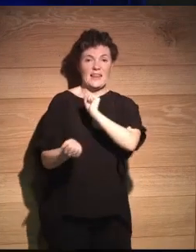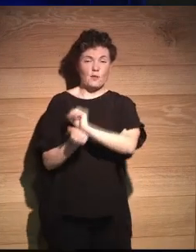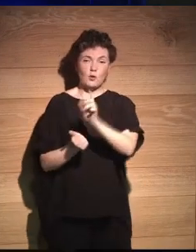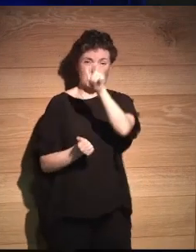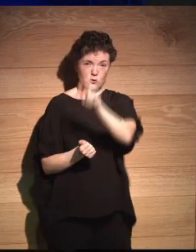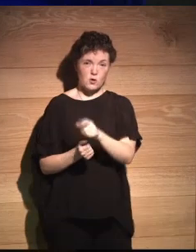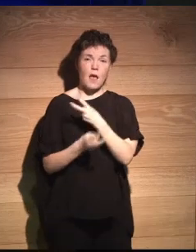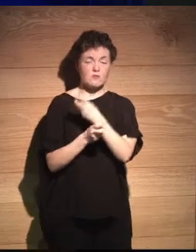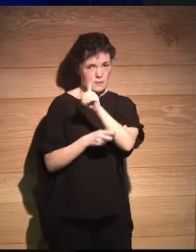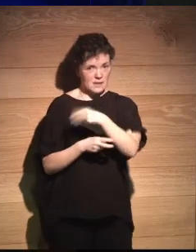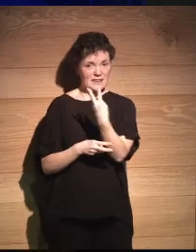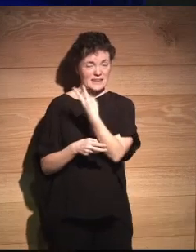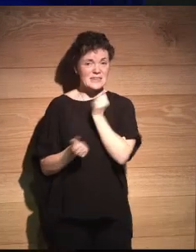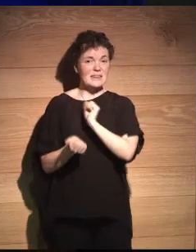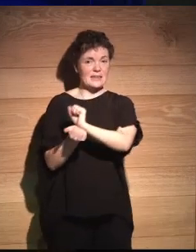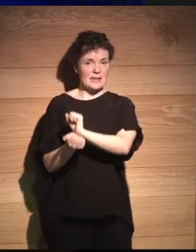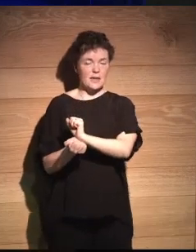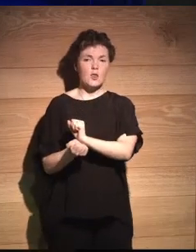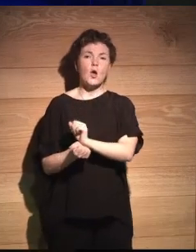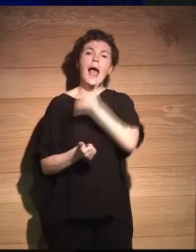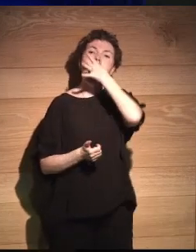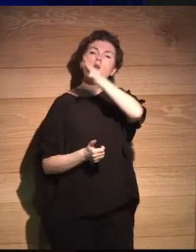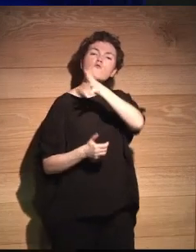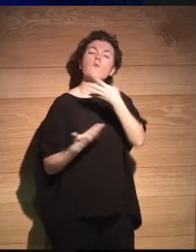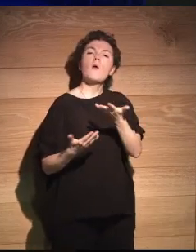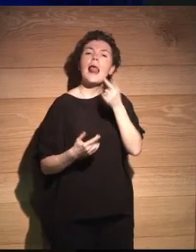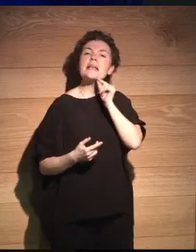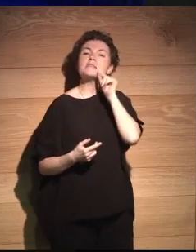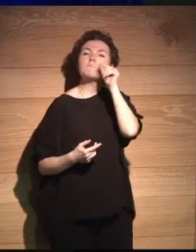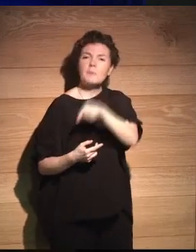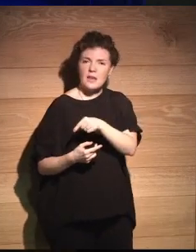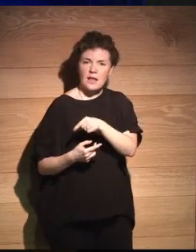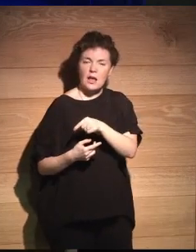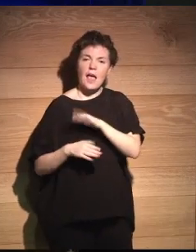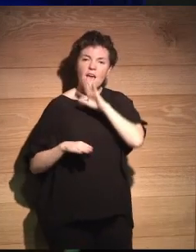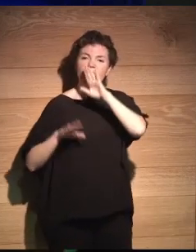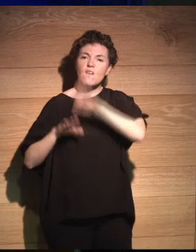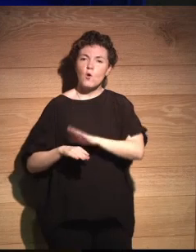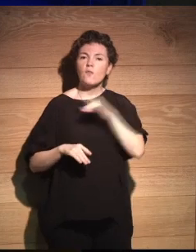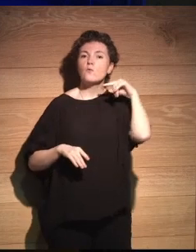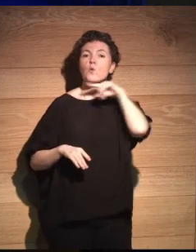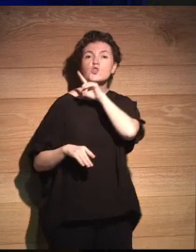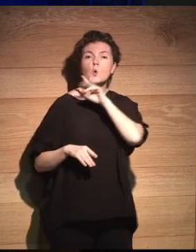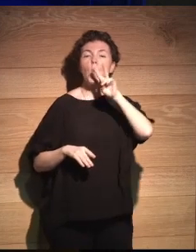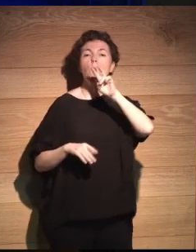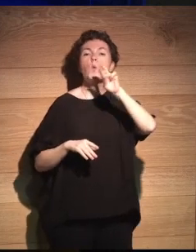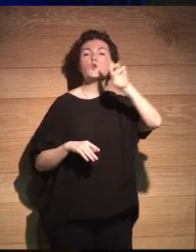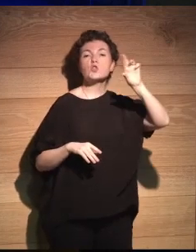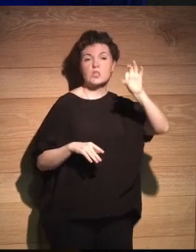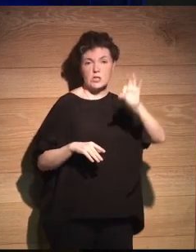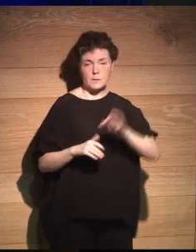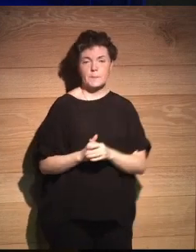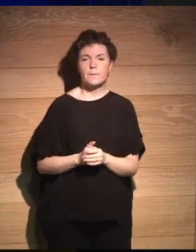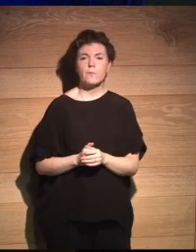austríaco. Y la acusación era espionaje a favor de la Unión Soviética. En